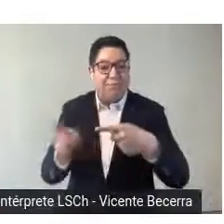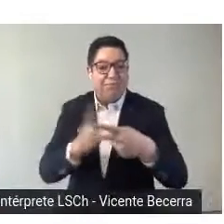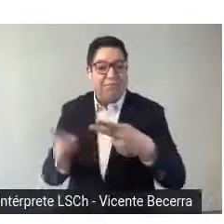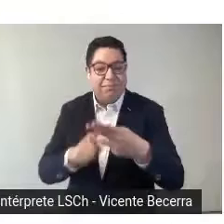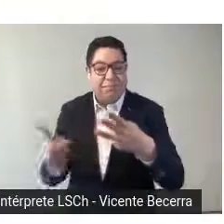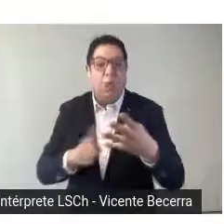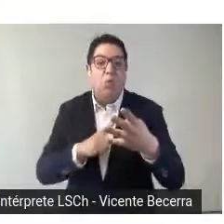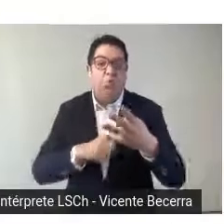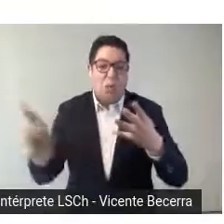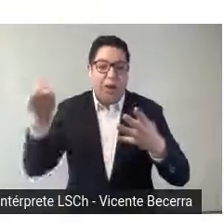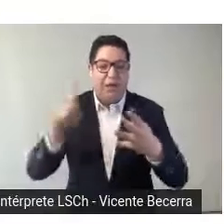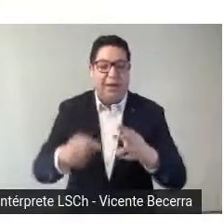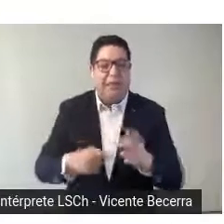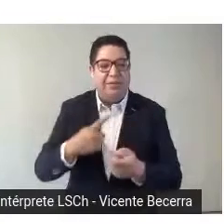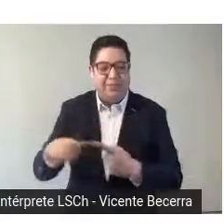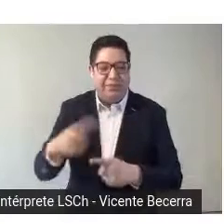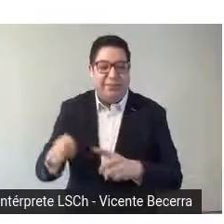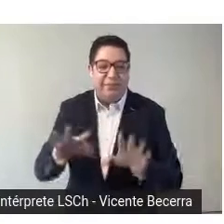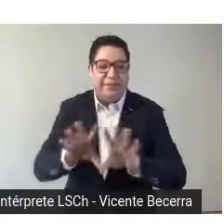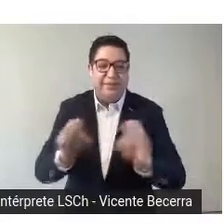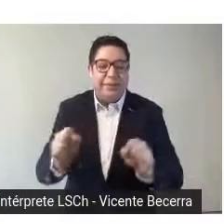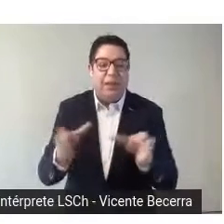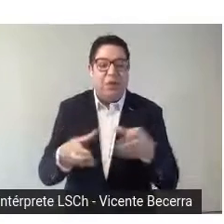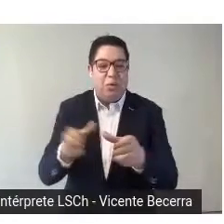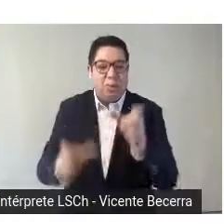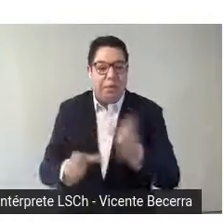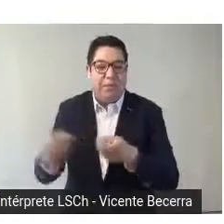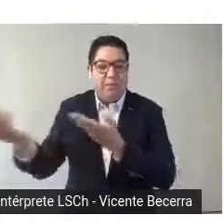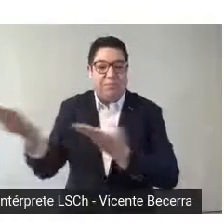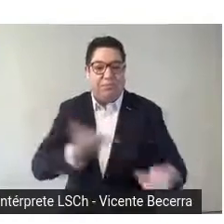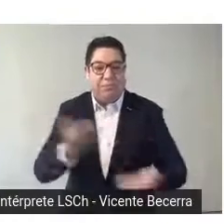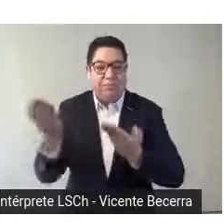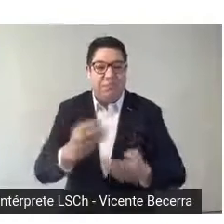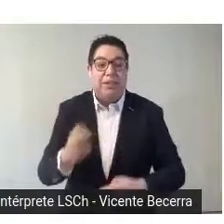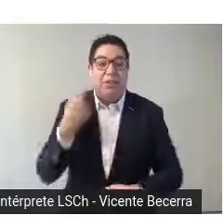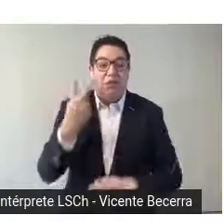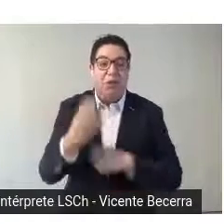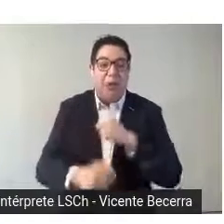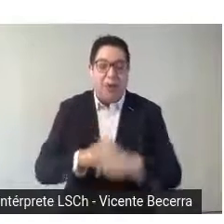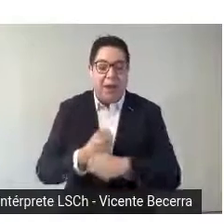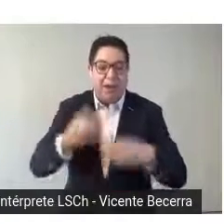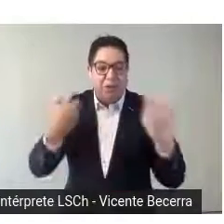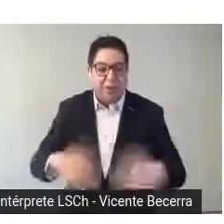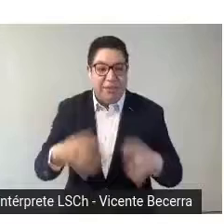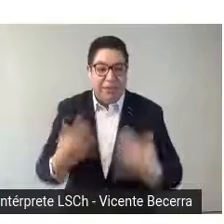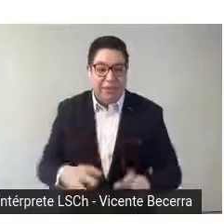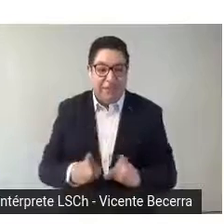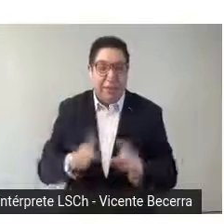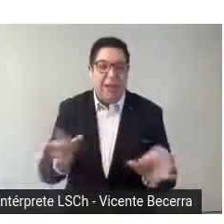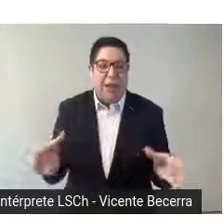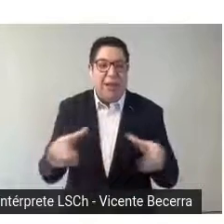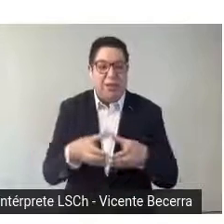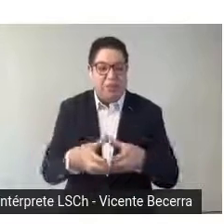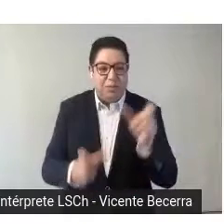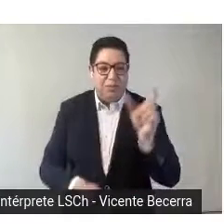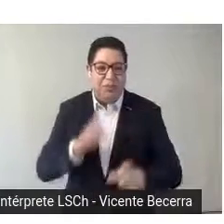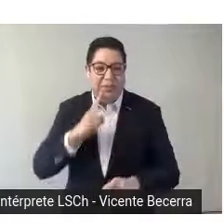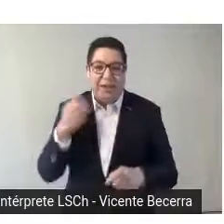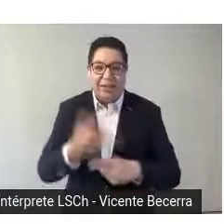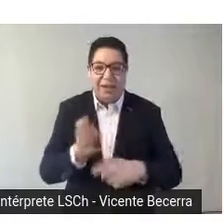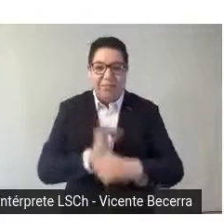cuarta versión del Encuentro de Innovadores Públicos que por segundo año consecutivo estamos realizando de forma completamente en línea,